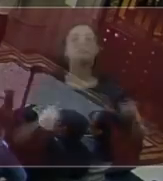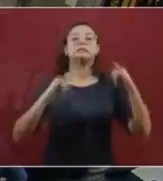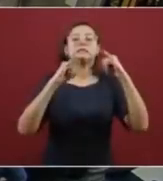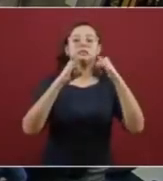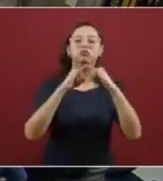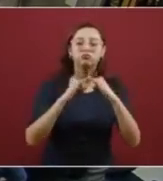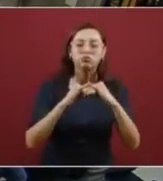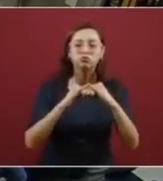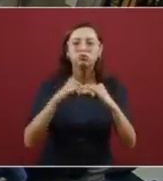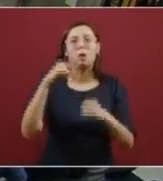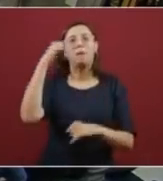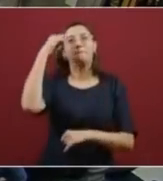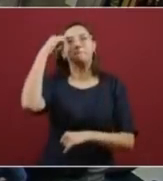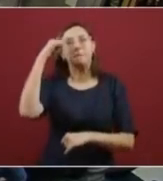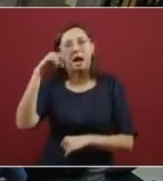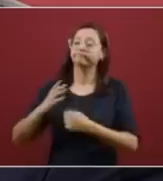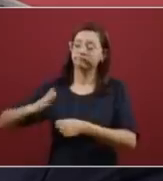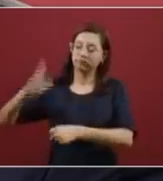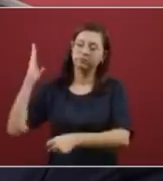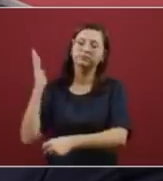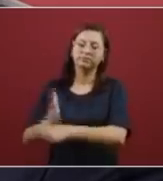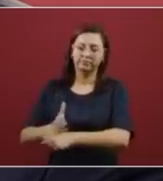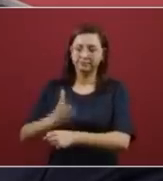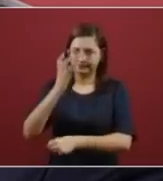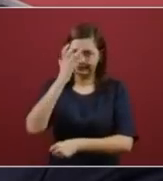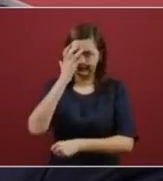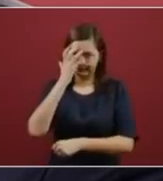van a ser castigados.